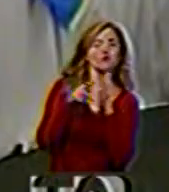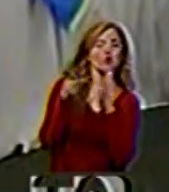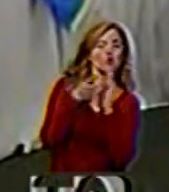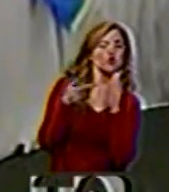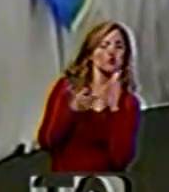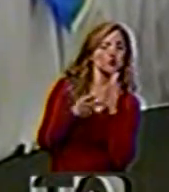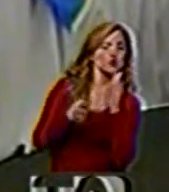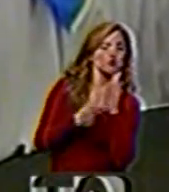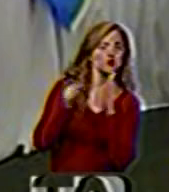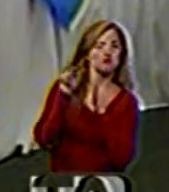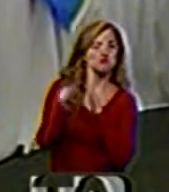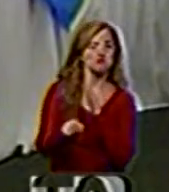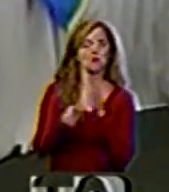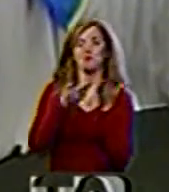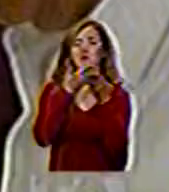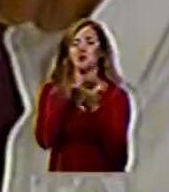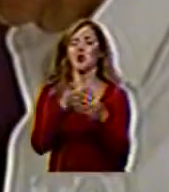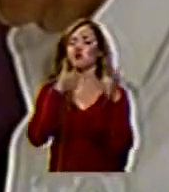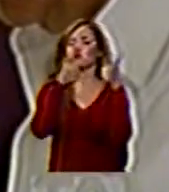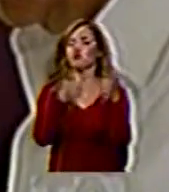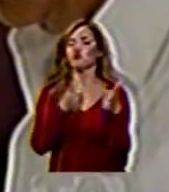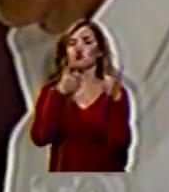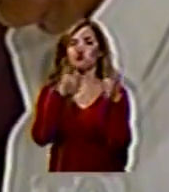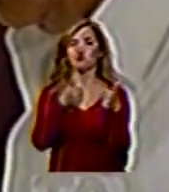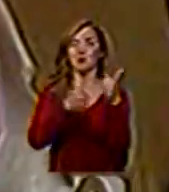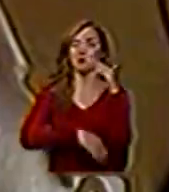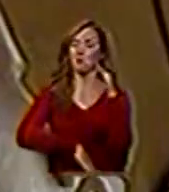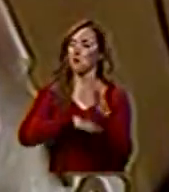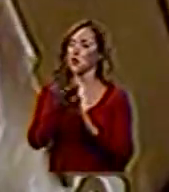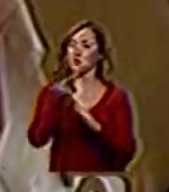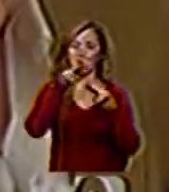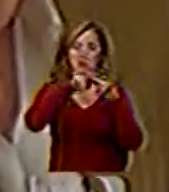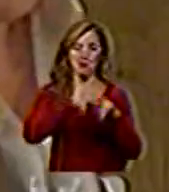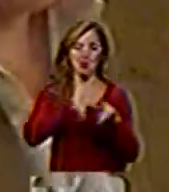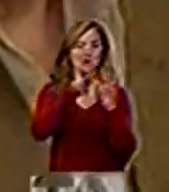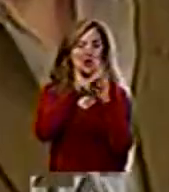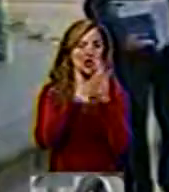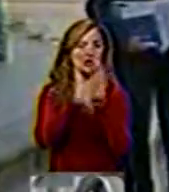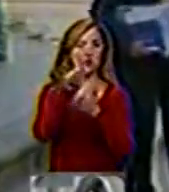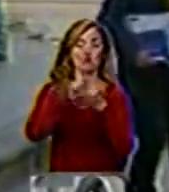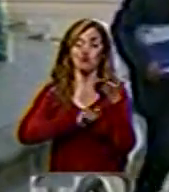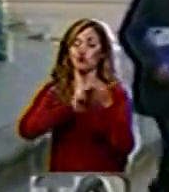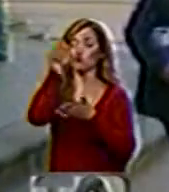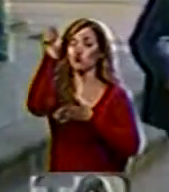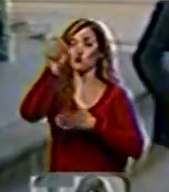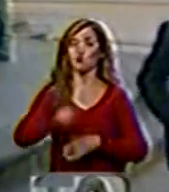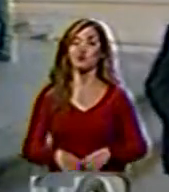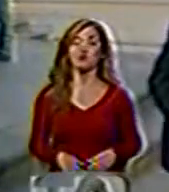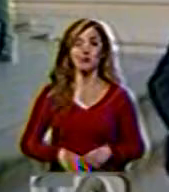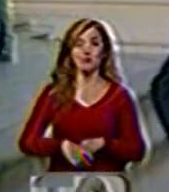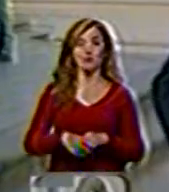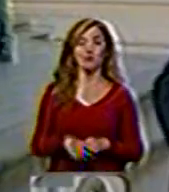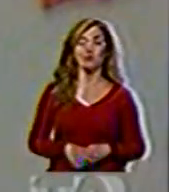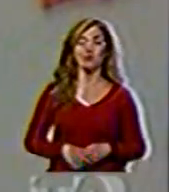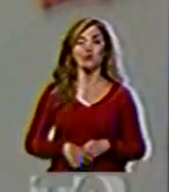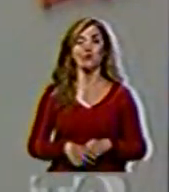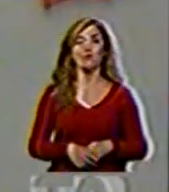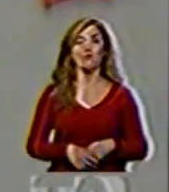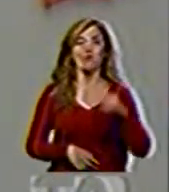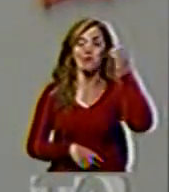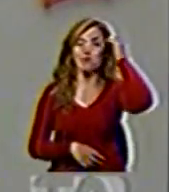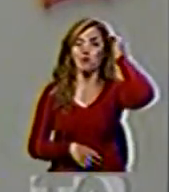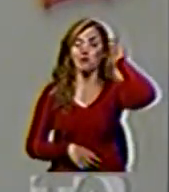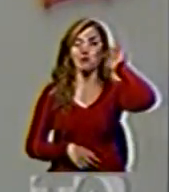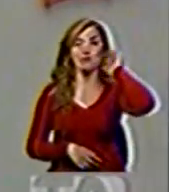puntos fue dar a conocer a los postulantes que superaron la fase de verificación de requisitos, mérito e inhabilidades para conformar el